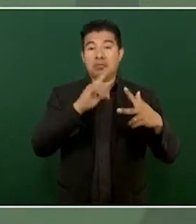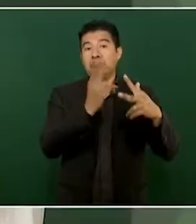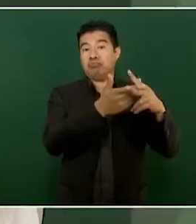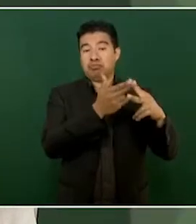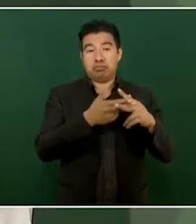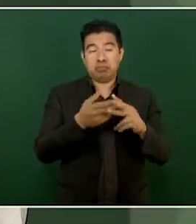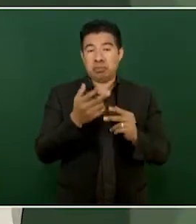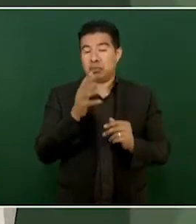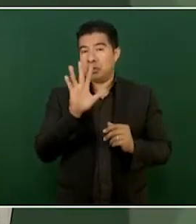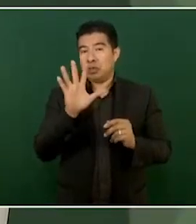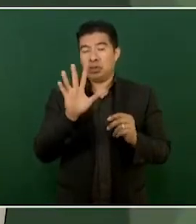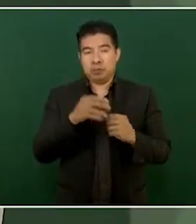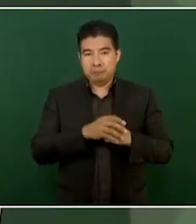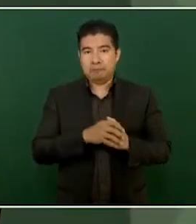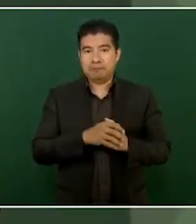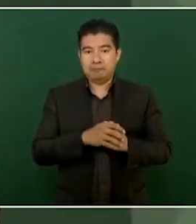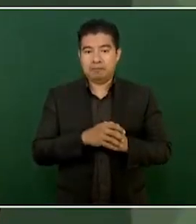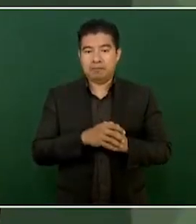Lamentablemente,